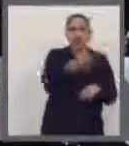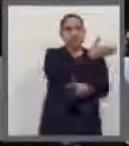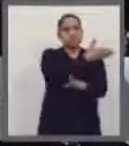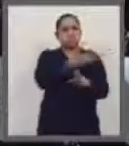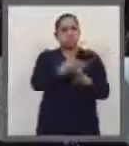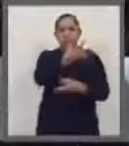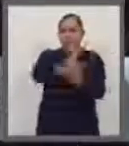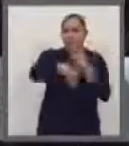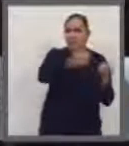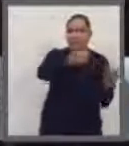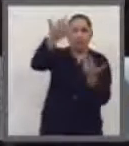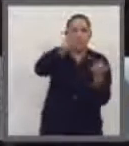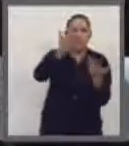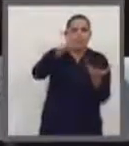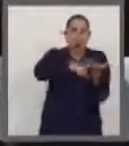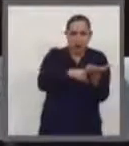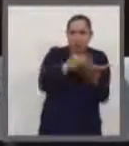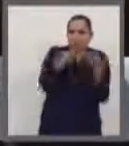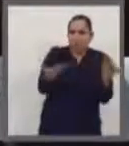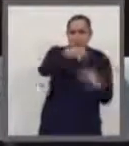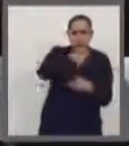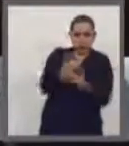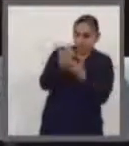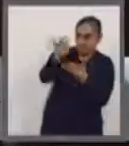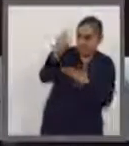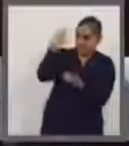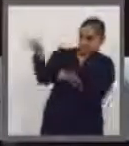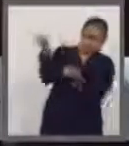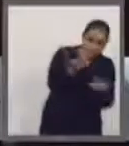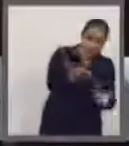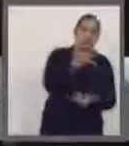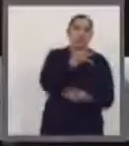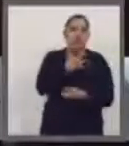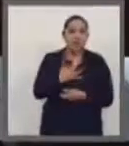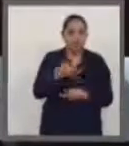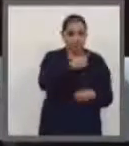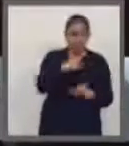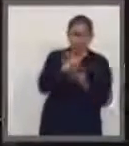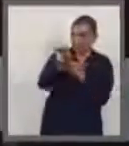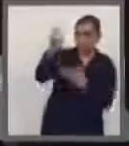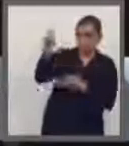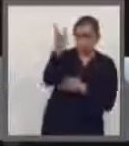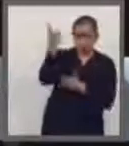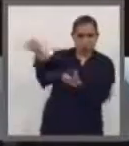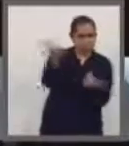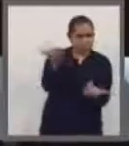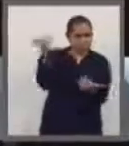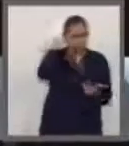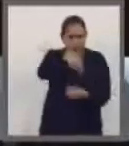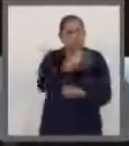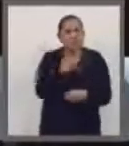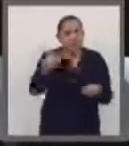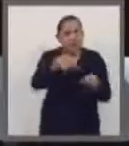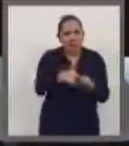importar gasolinas y petrolíferos en dólares que respeten el empleo el salario y los derechos de los